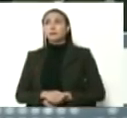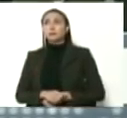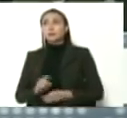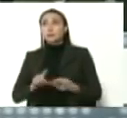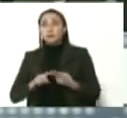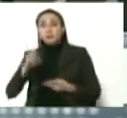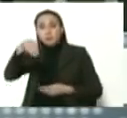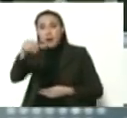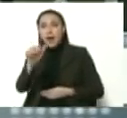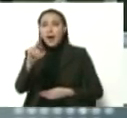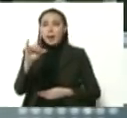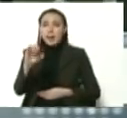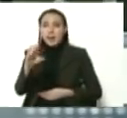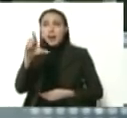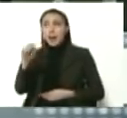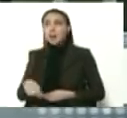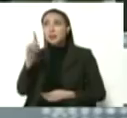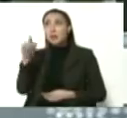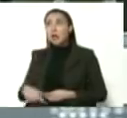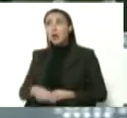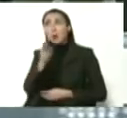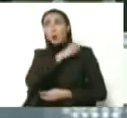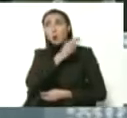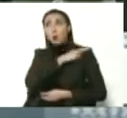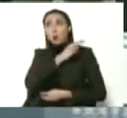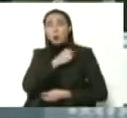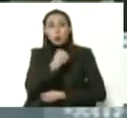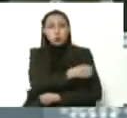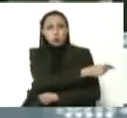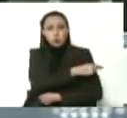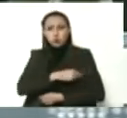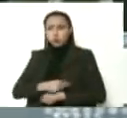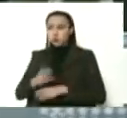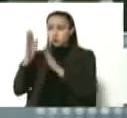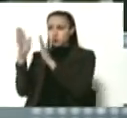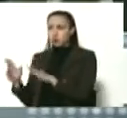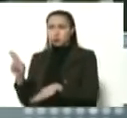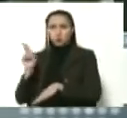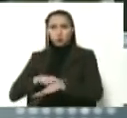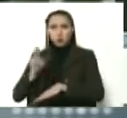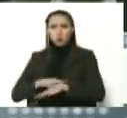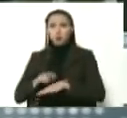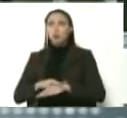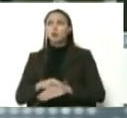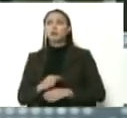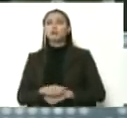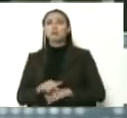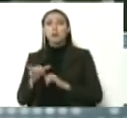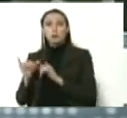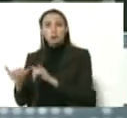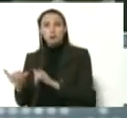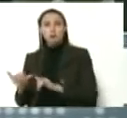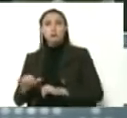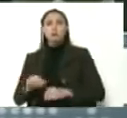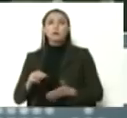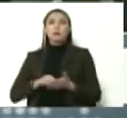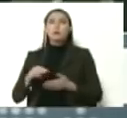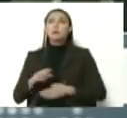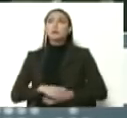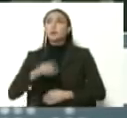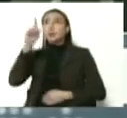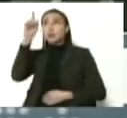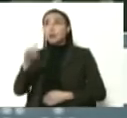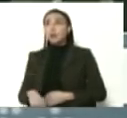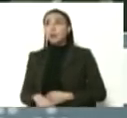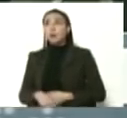está Miguel Tobar, director del hospital. Doctor Miguel Tobar, director del hospital Victorino Santaella. Está el general de